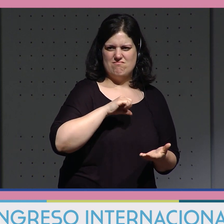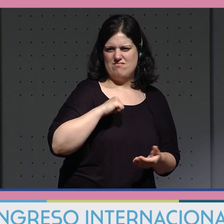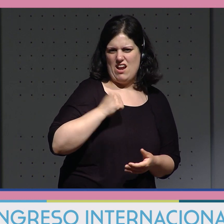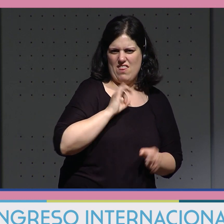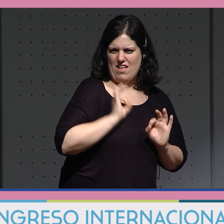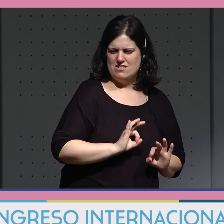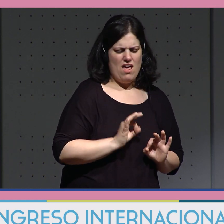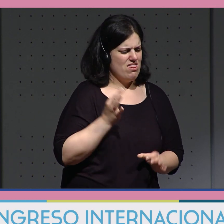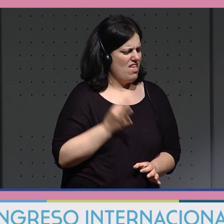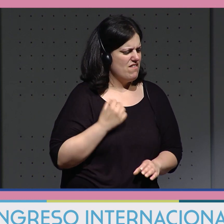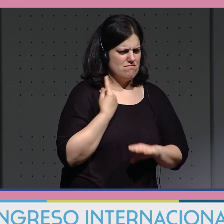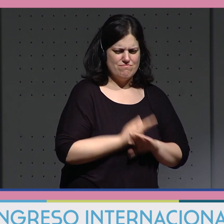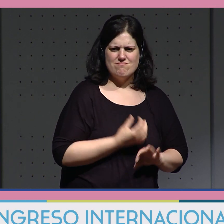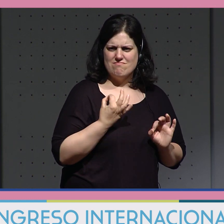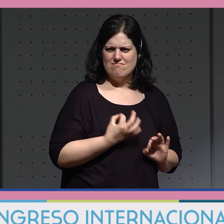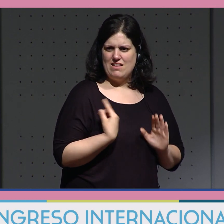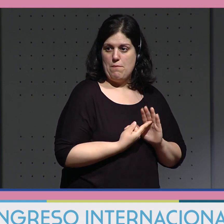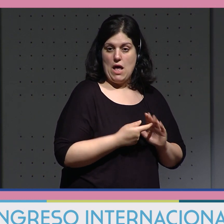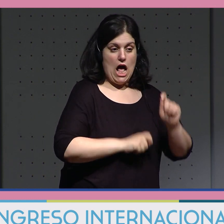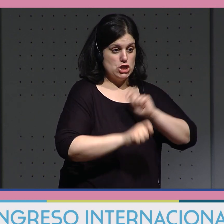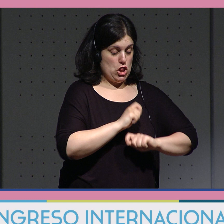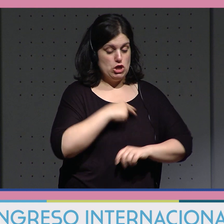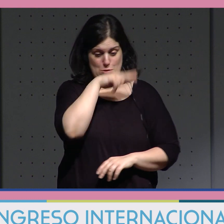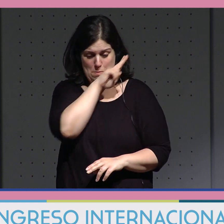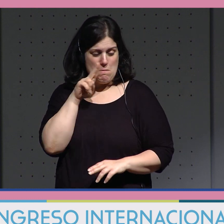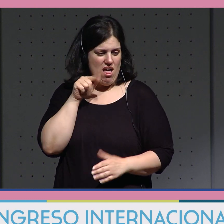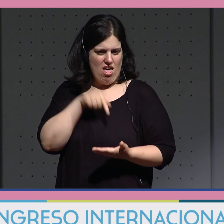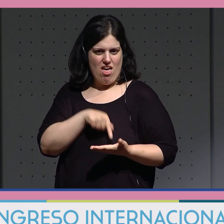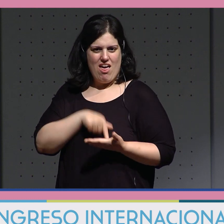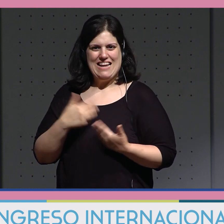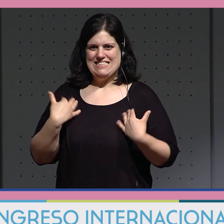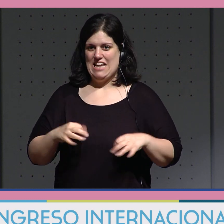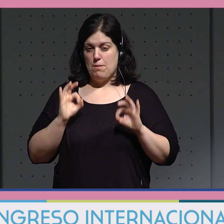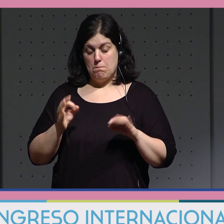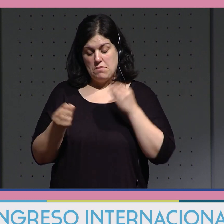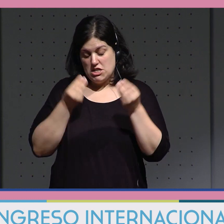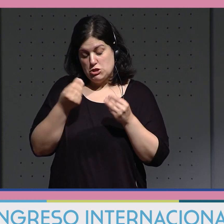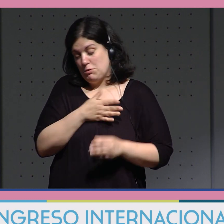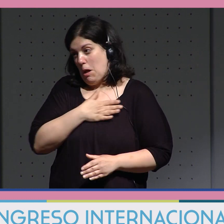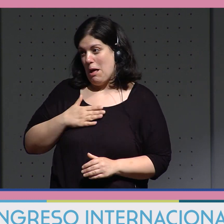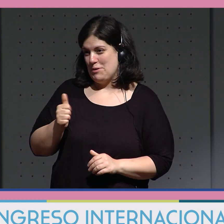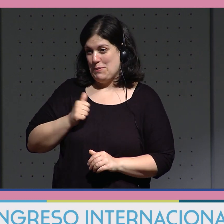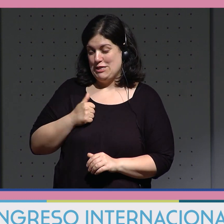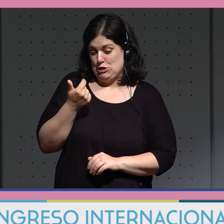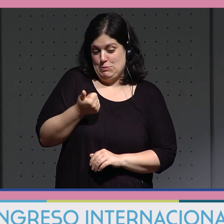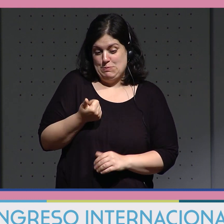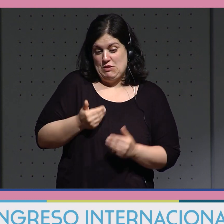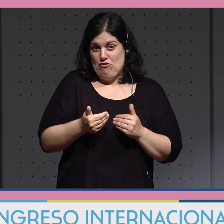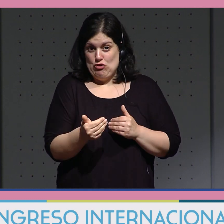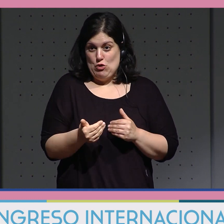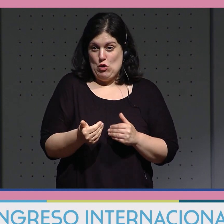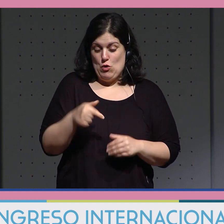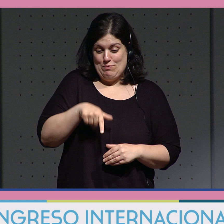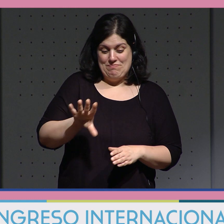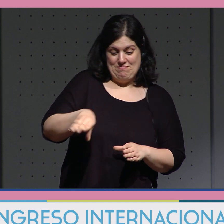asociaciones de padres debía de estar, y creo que está, pero me parece bueno mencionarlo dentro de la agenda, ¿no? ¿Cuándo habrá en